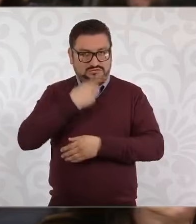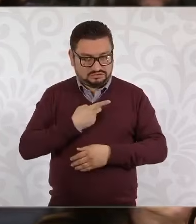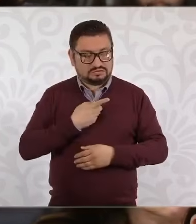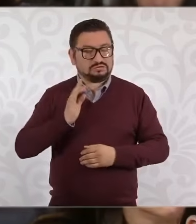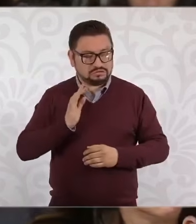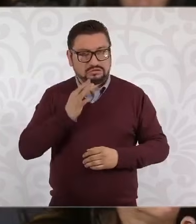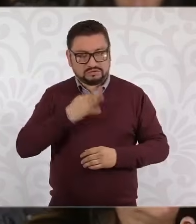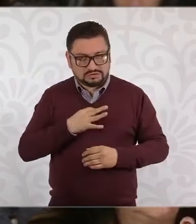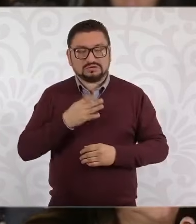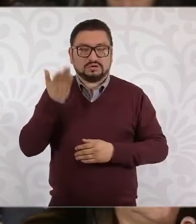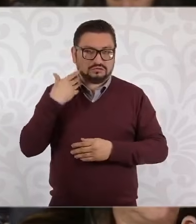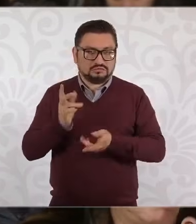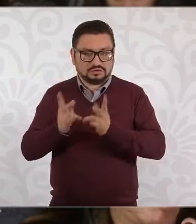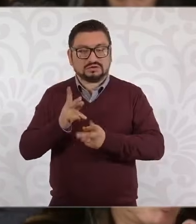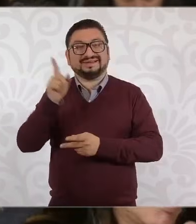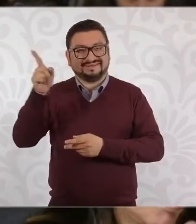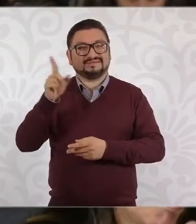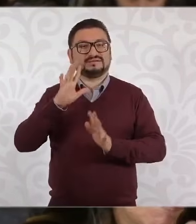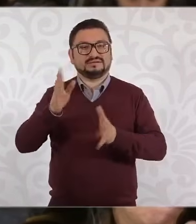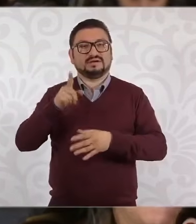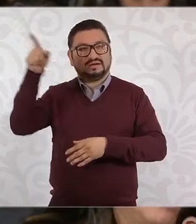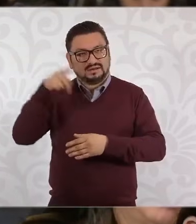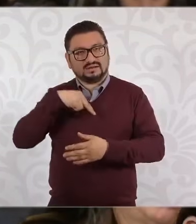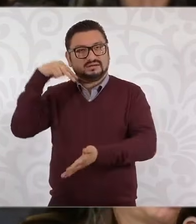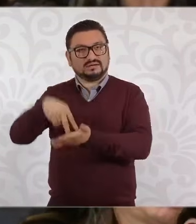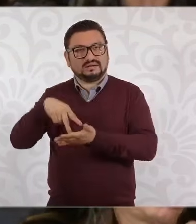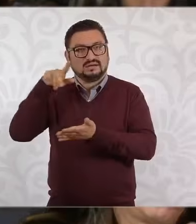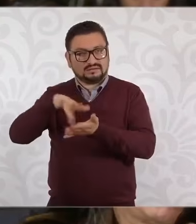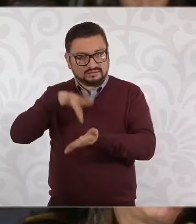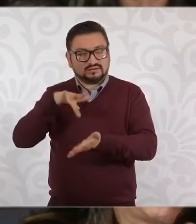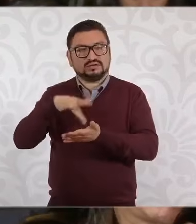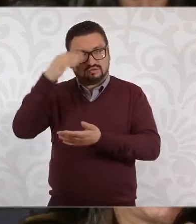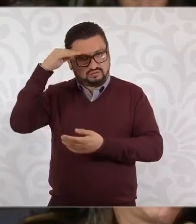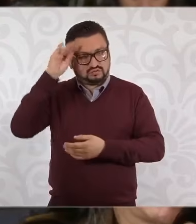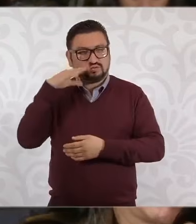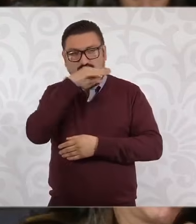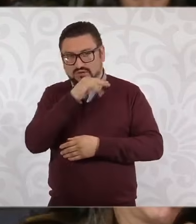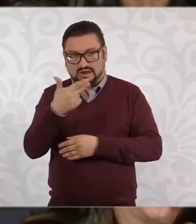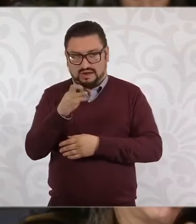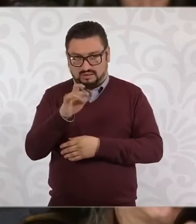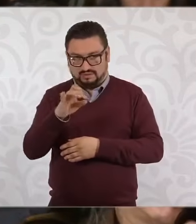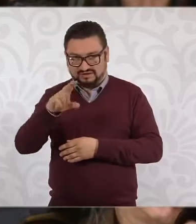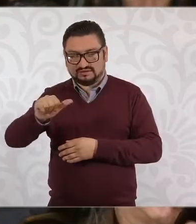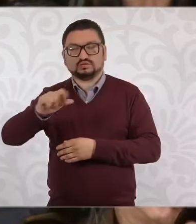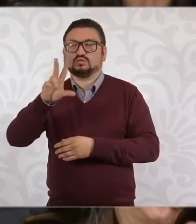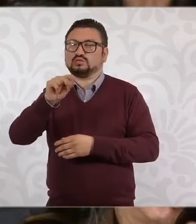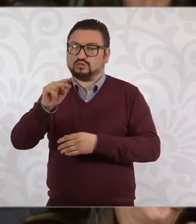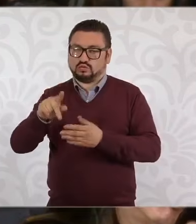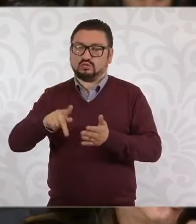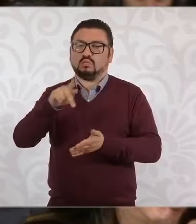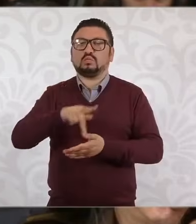estuvimos platicando y están precisamente ahorita en Cuba, no en la capital, no en La Habana, sino en